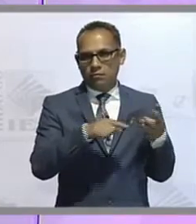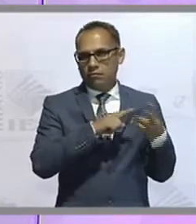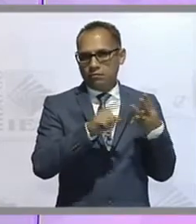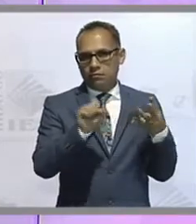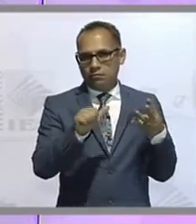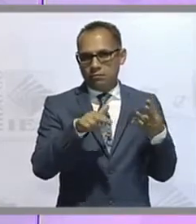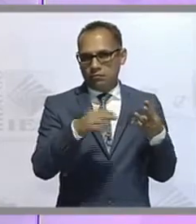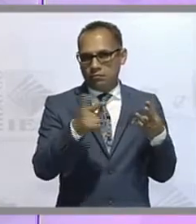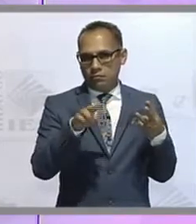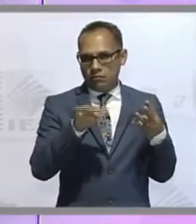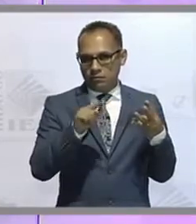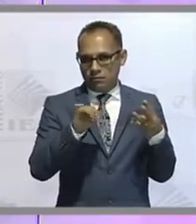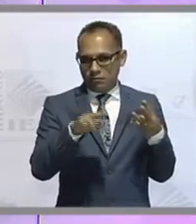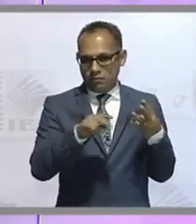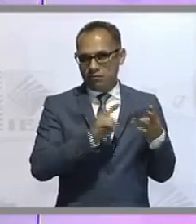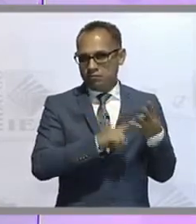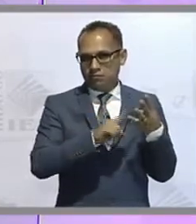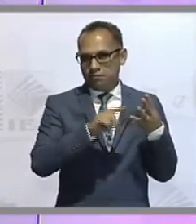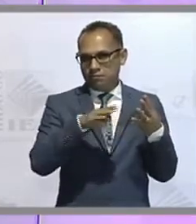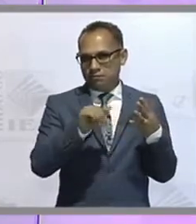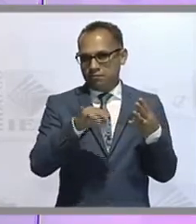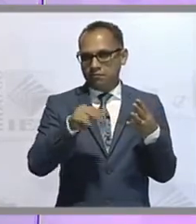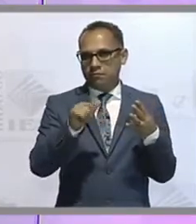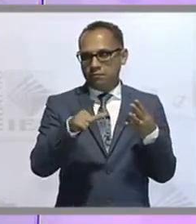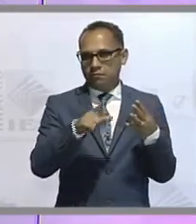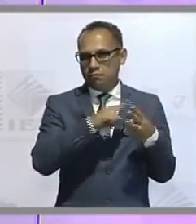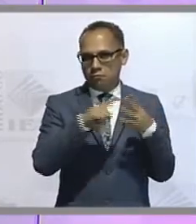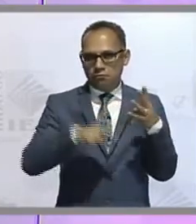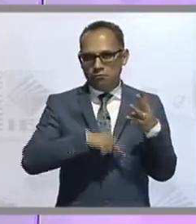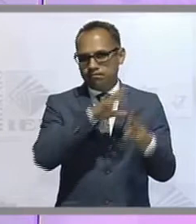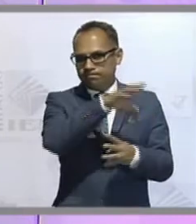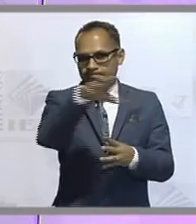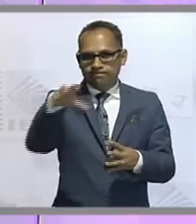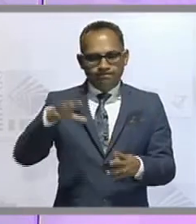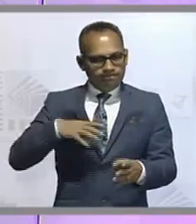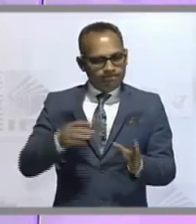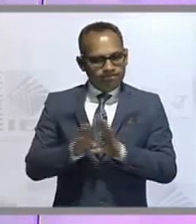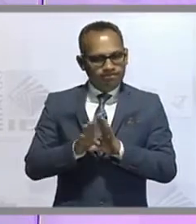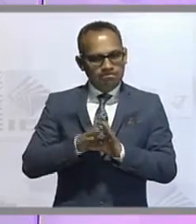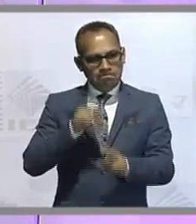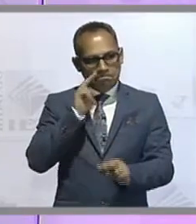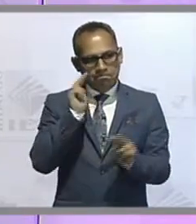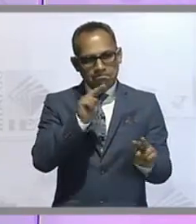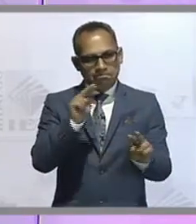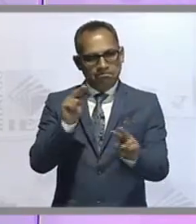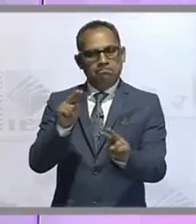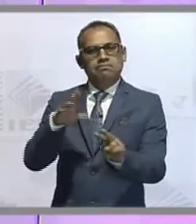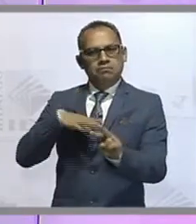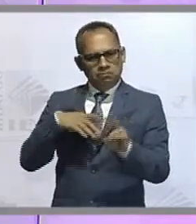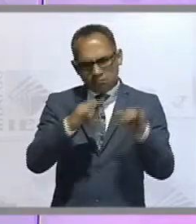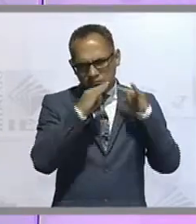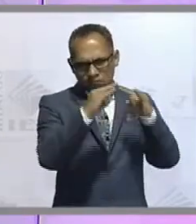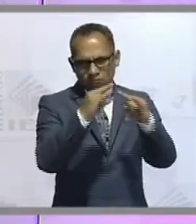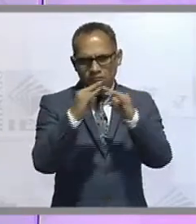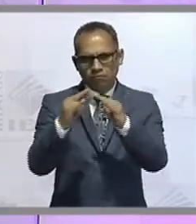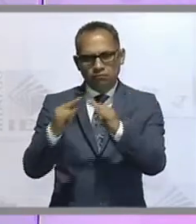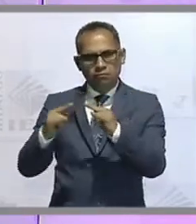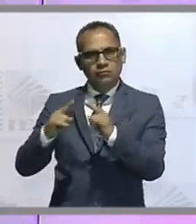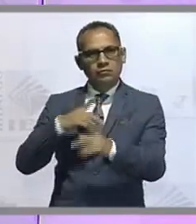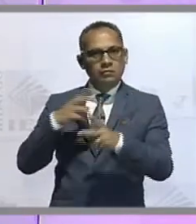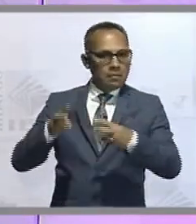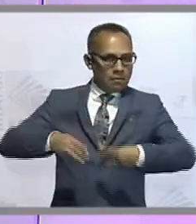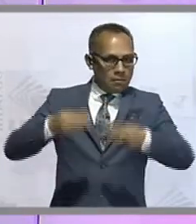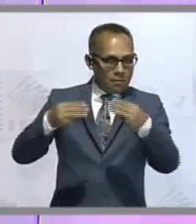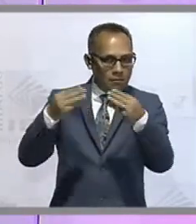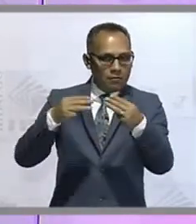hemos recorrido hasta hoy 110 comunidades hemos recorrido los tianguis los mercados y sabemos que